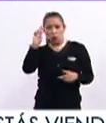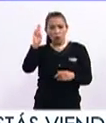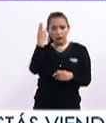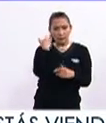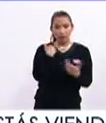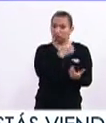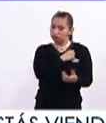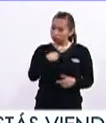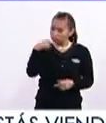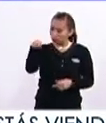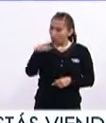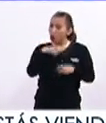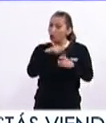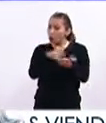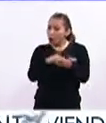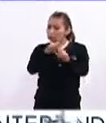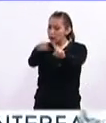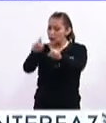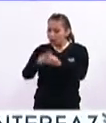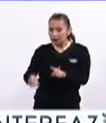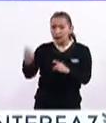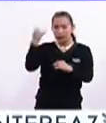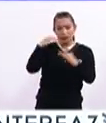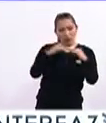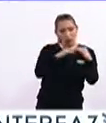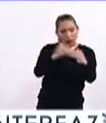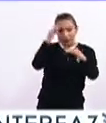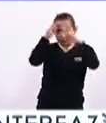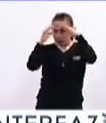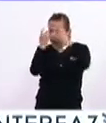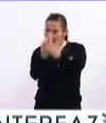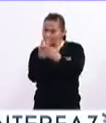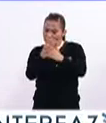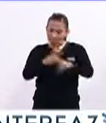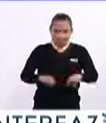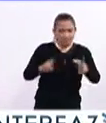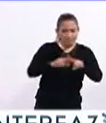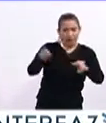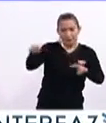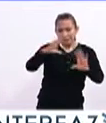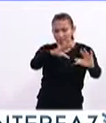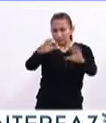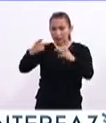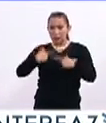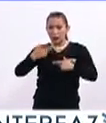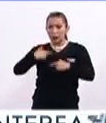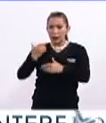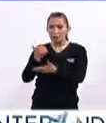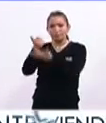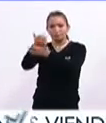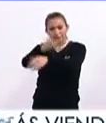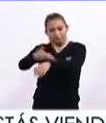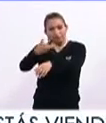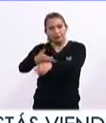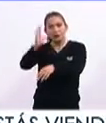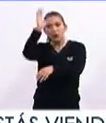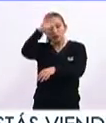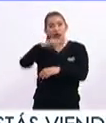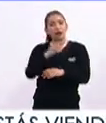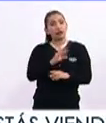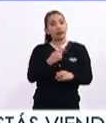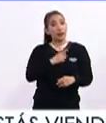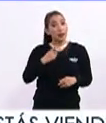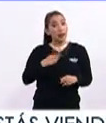como espacios de diversidad, equidad, pensamiento crítico y formación de gestores culturales. Hay que ir promoviendo poco a